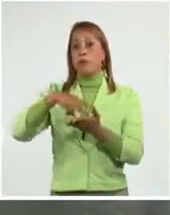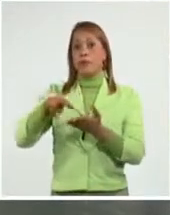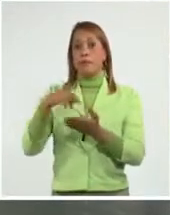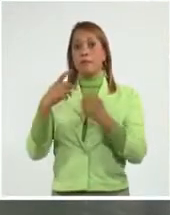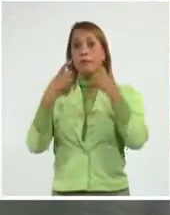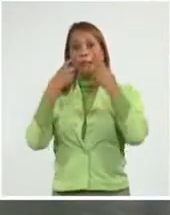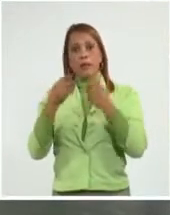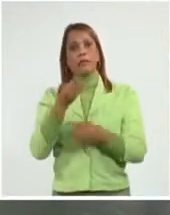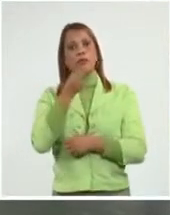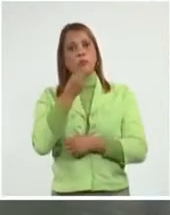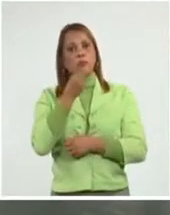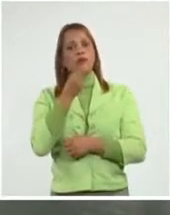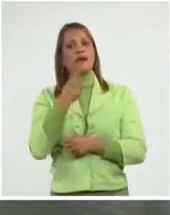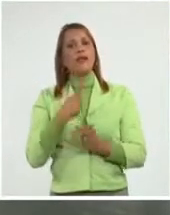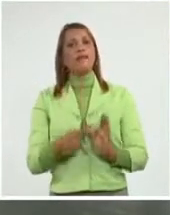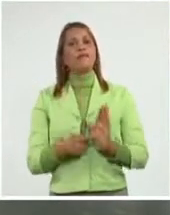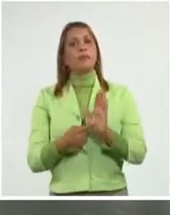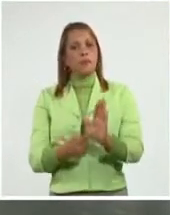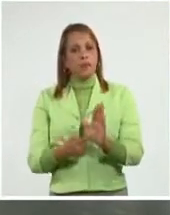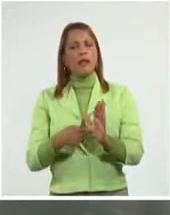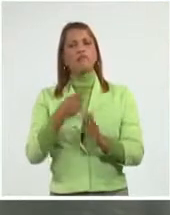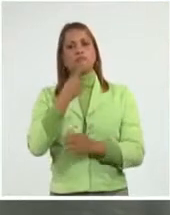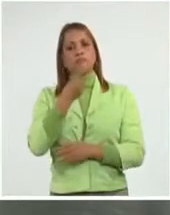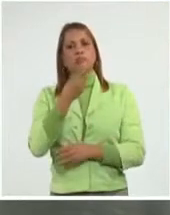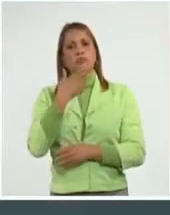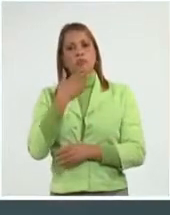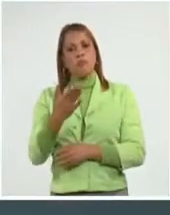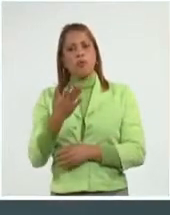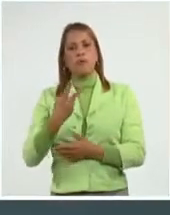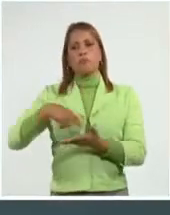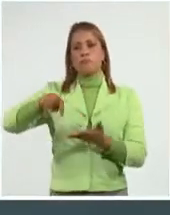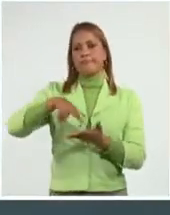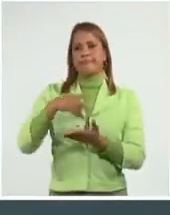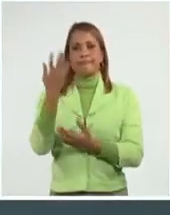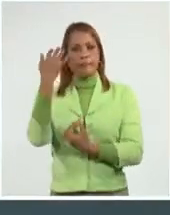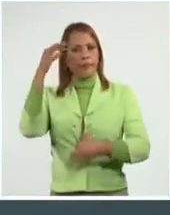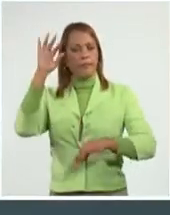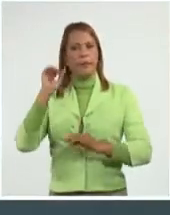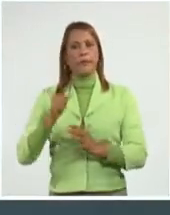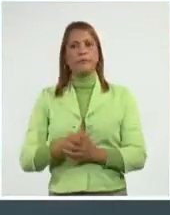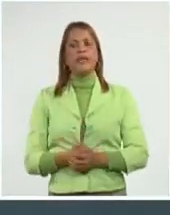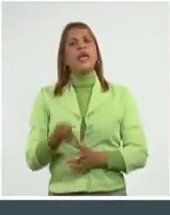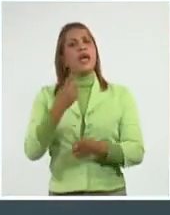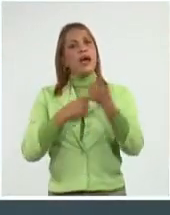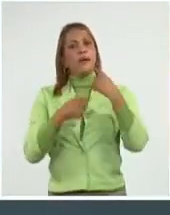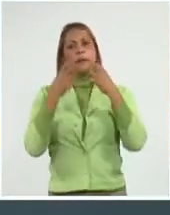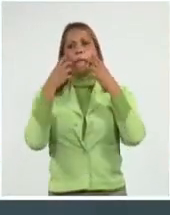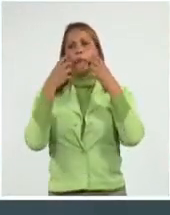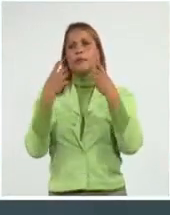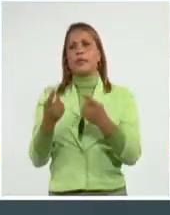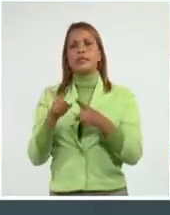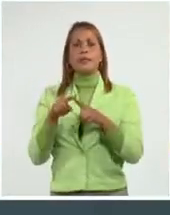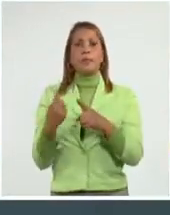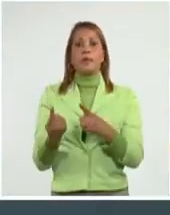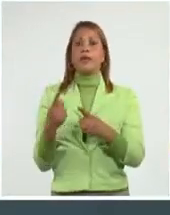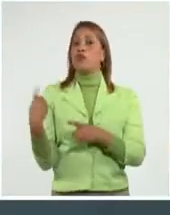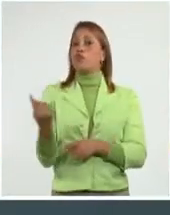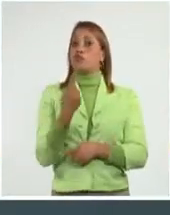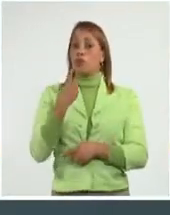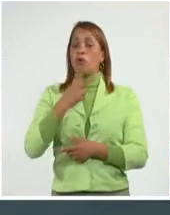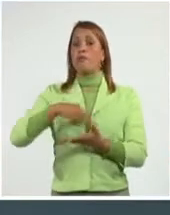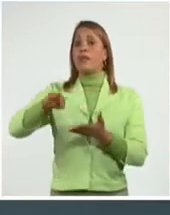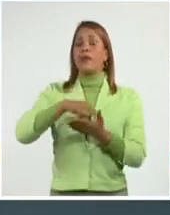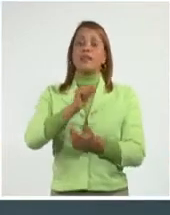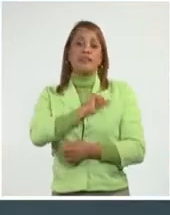que ya están, por así decir, clásicos nuestros. Algo muy importante, porque es un solo que todo bailarín quisiera